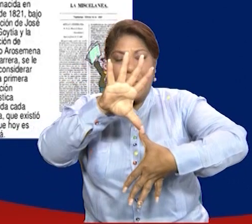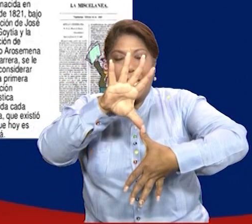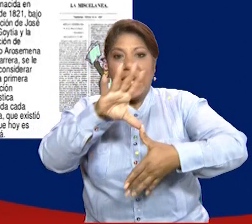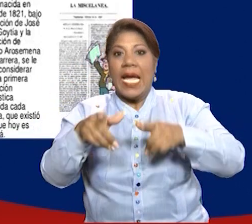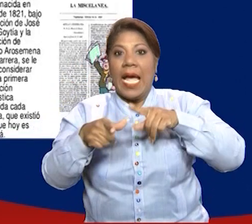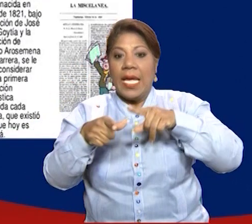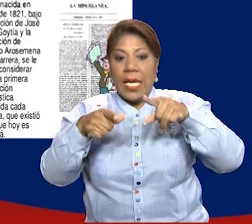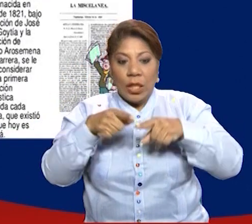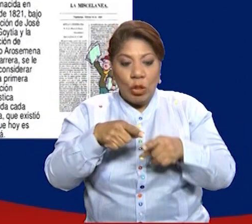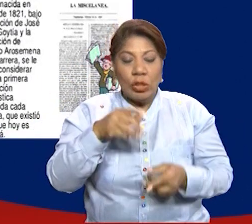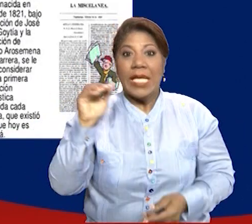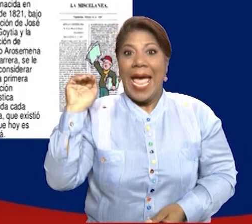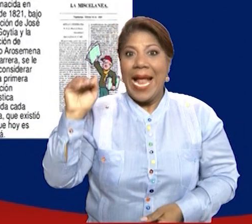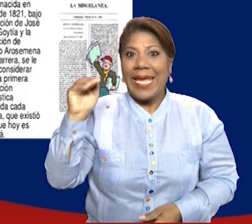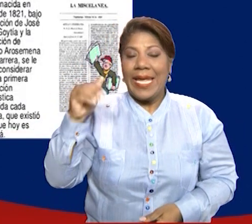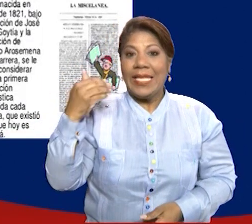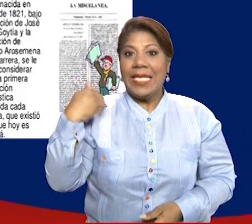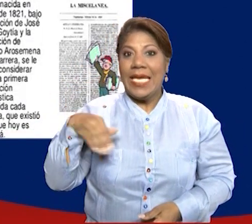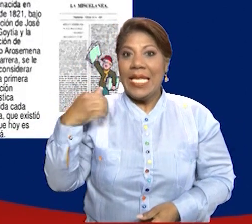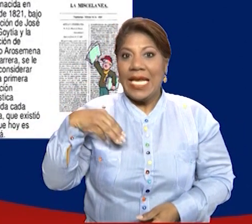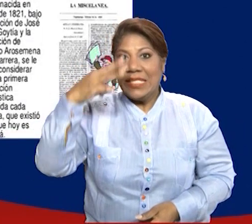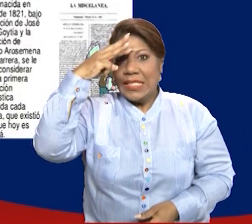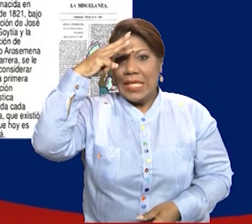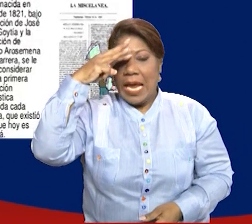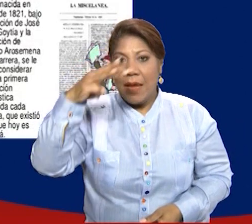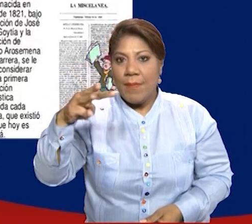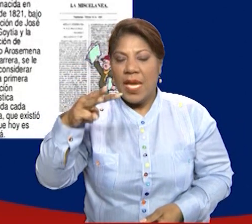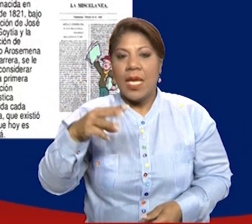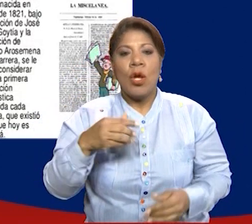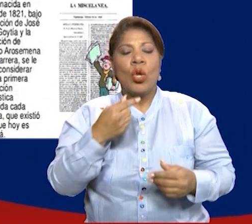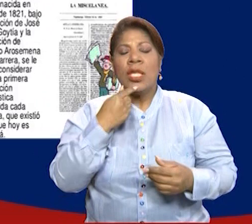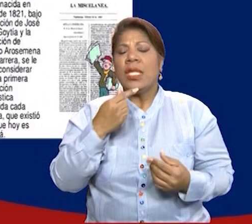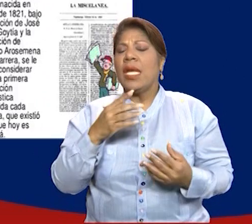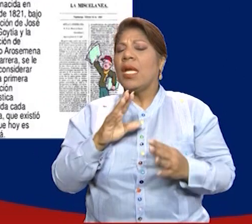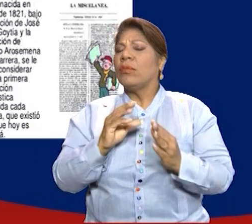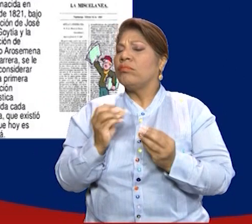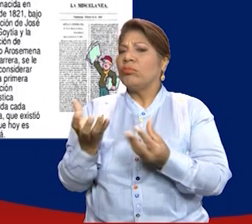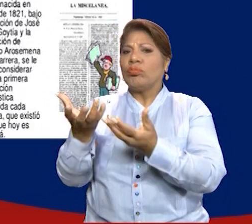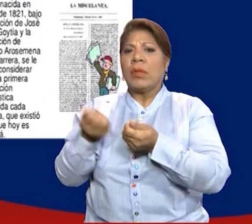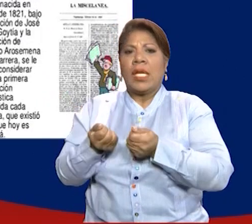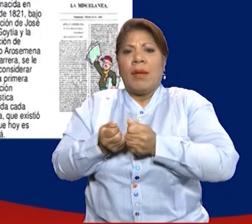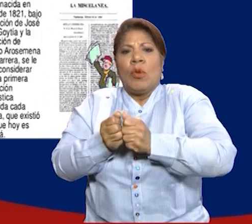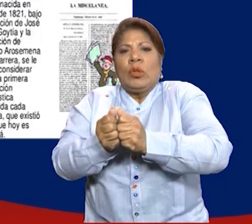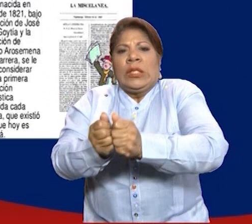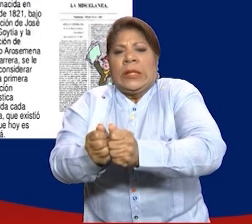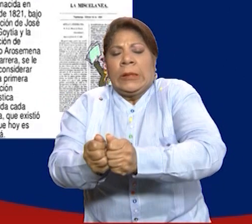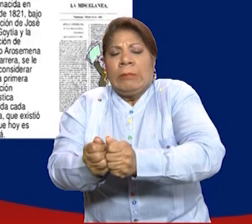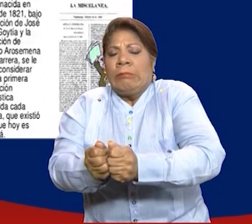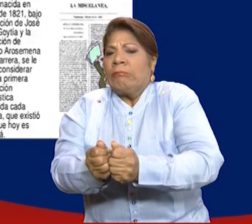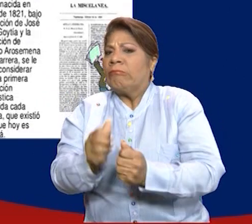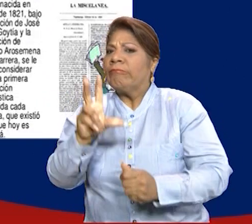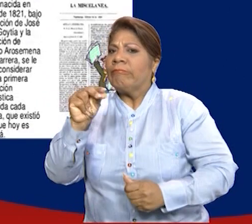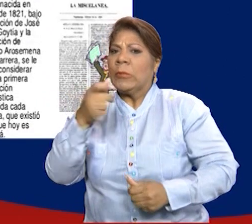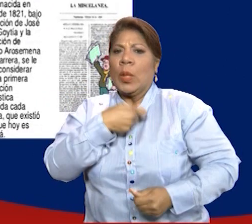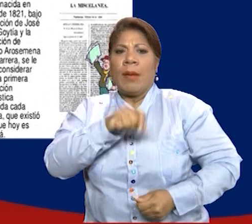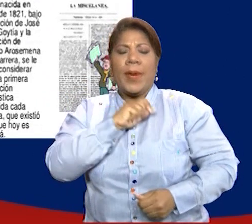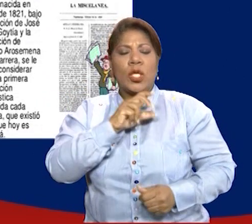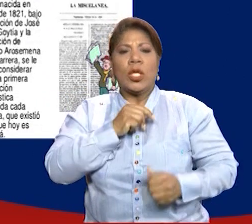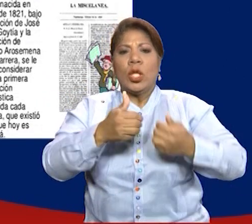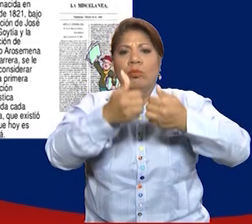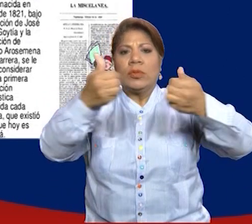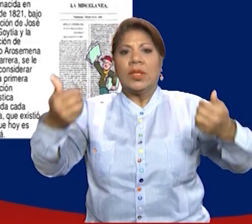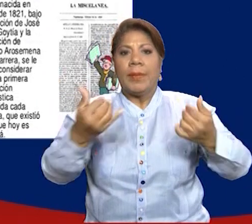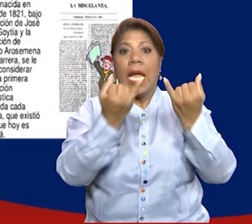empezaron a independizarse del Imperio Español, inspiradas en la idea de libertad de líderes